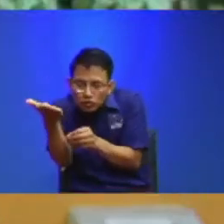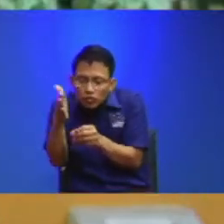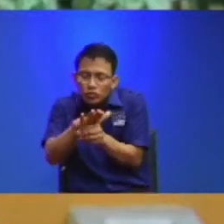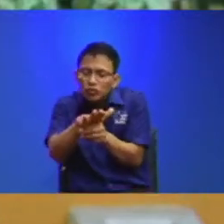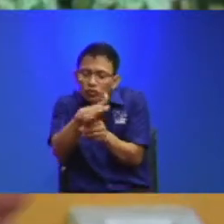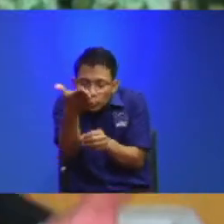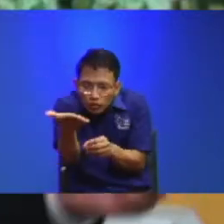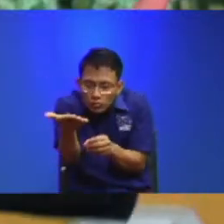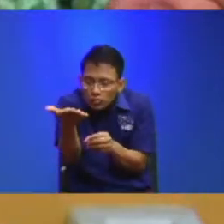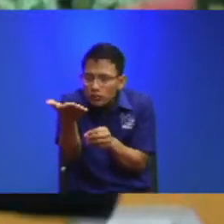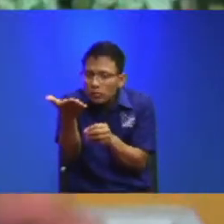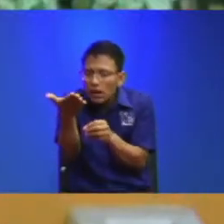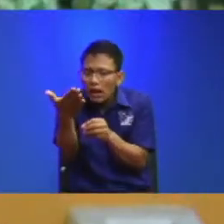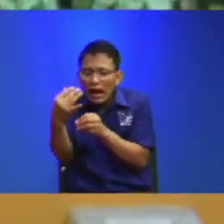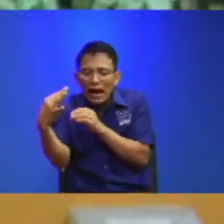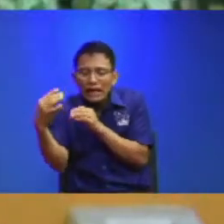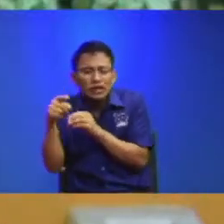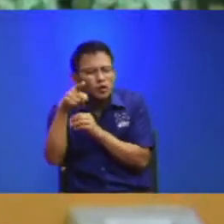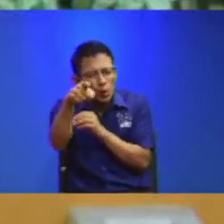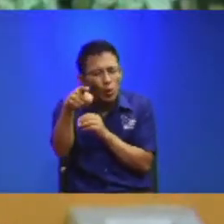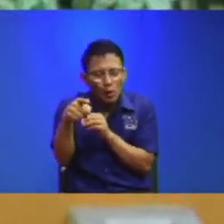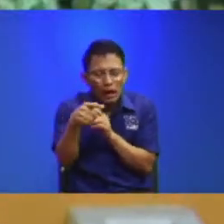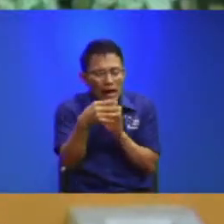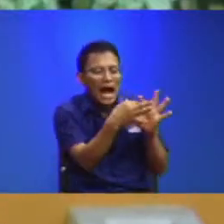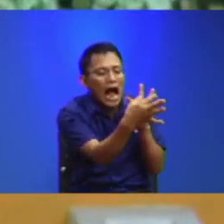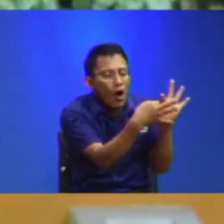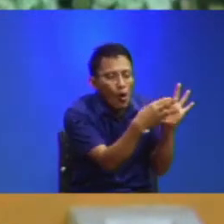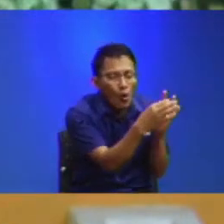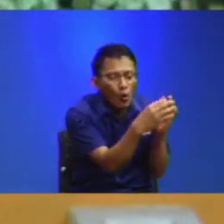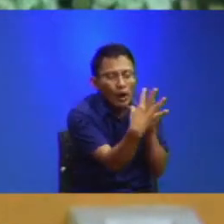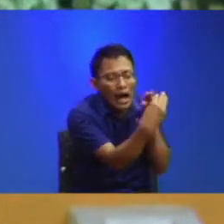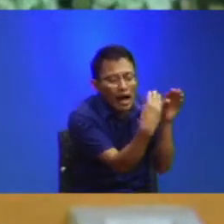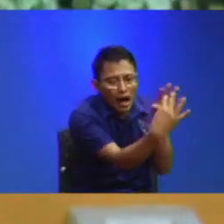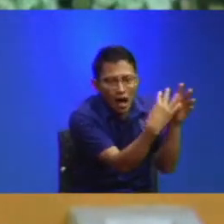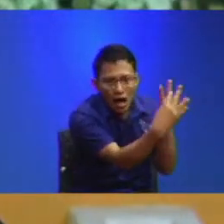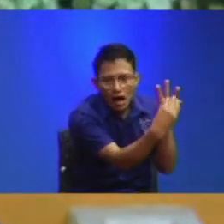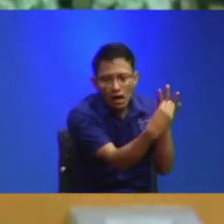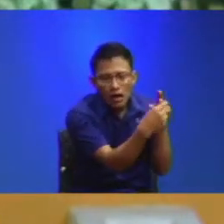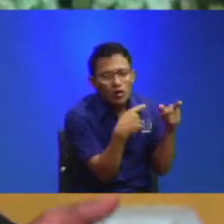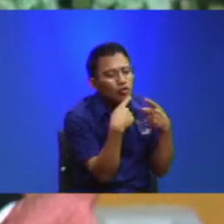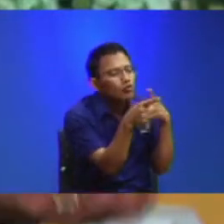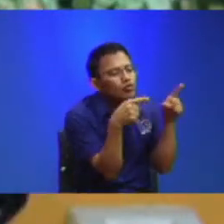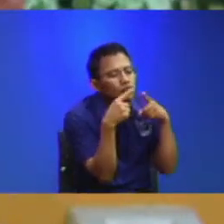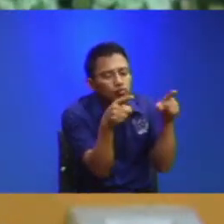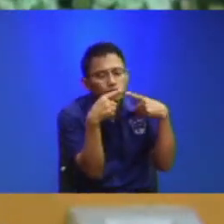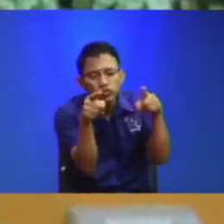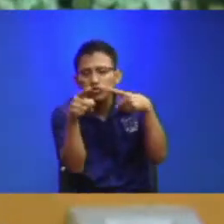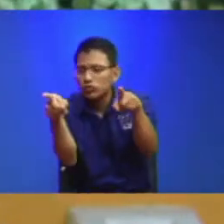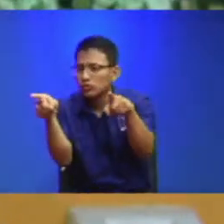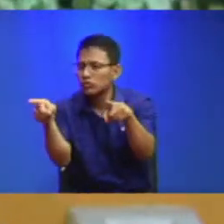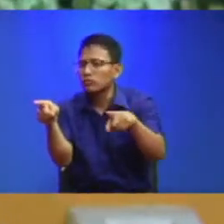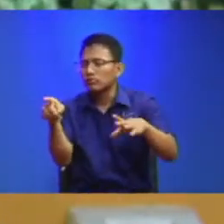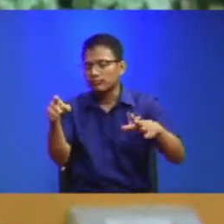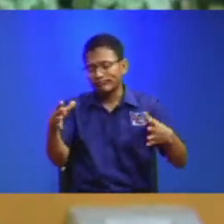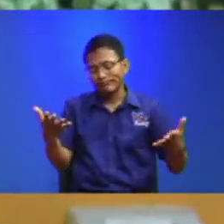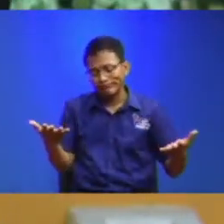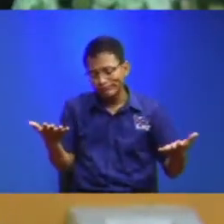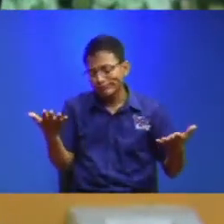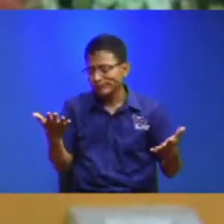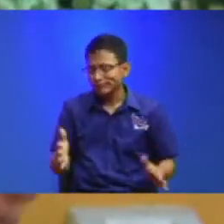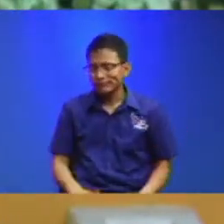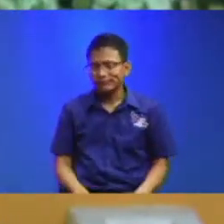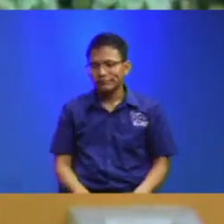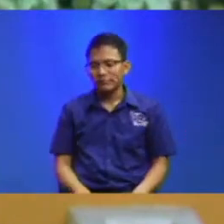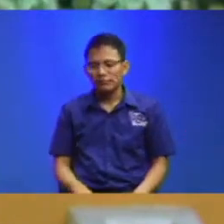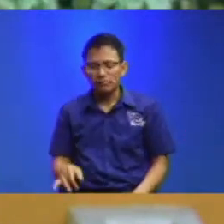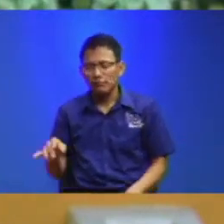contaron una cosa y traicionaste esa confianza. O tal vez no fue una administración, pero alguien te